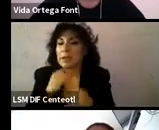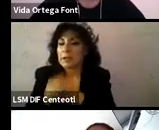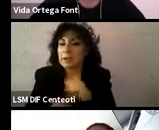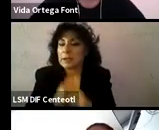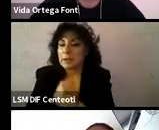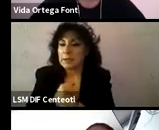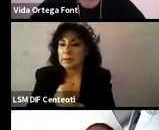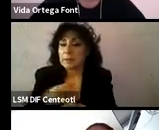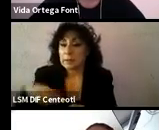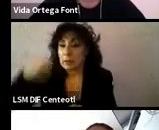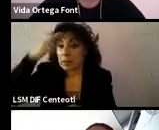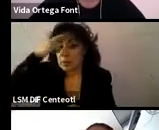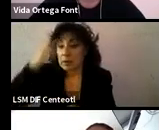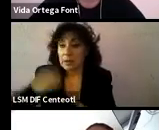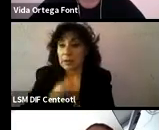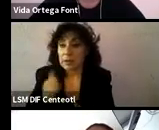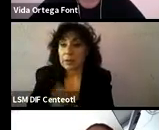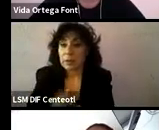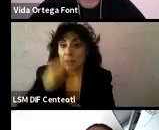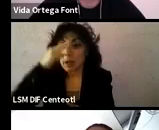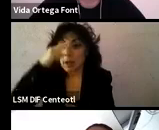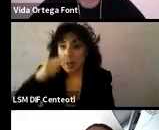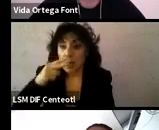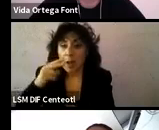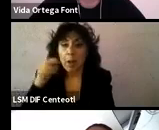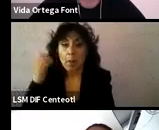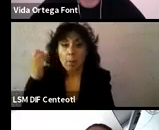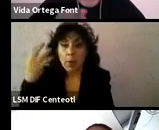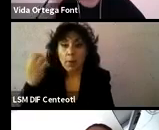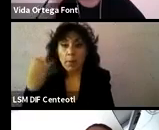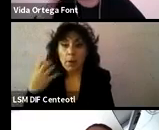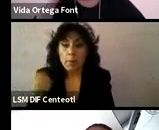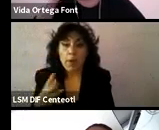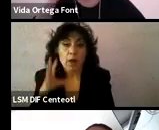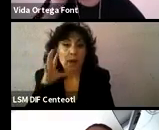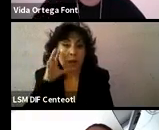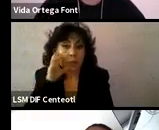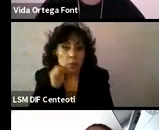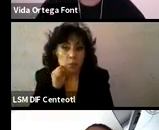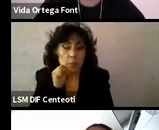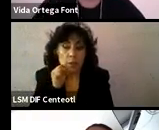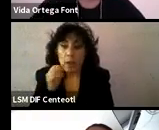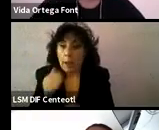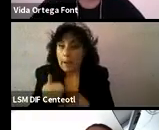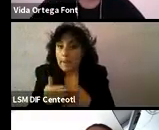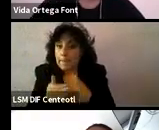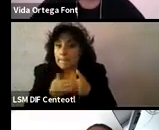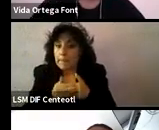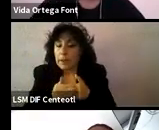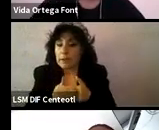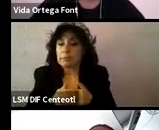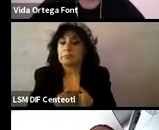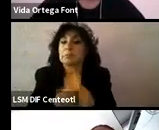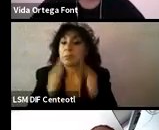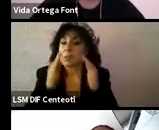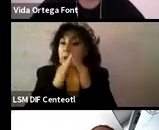recordarles que en la Ciudad de México seguimos en semáforo naranja, con más restricciones, y que es momento de quedarnos en